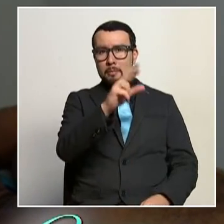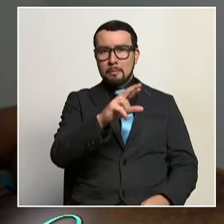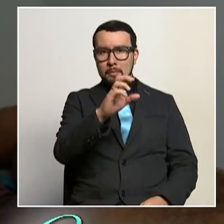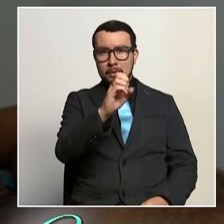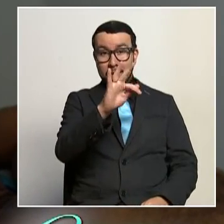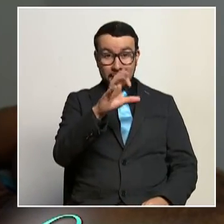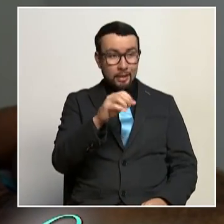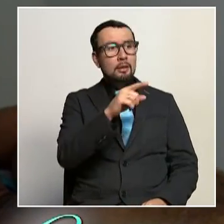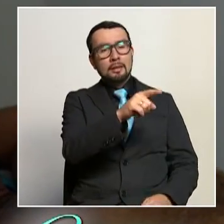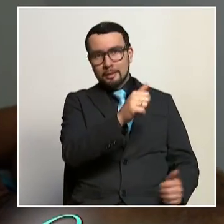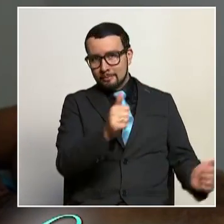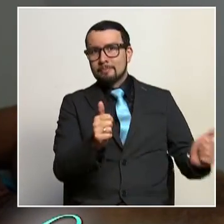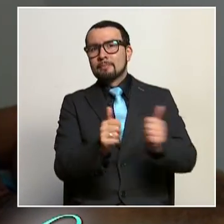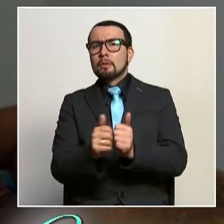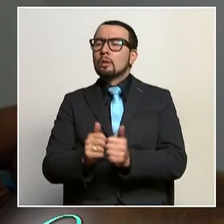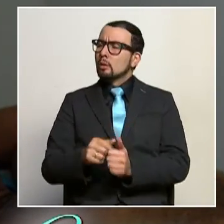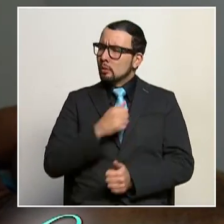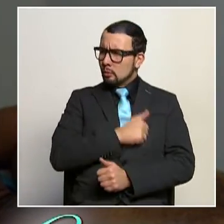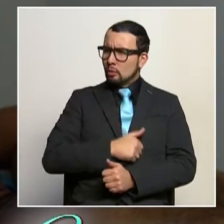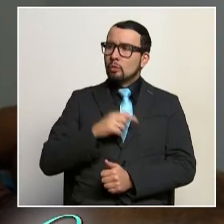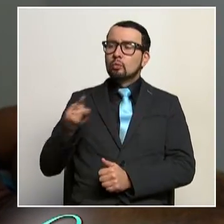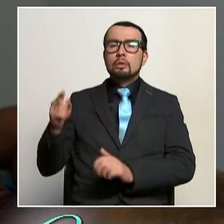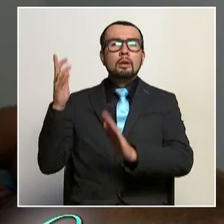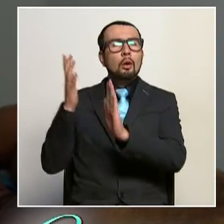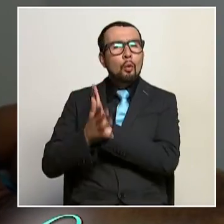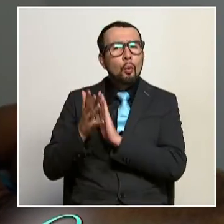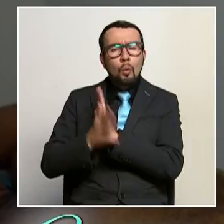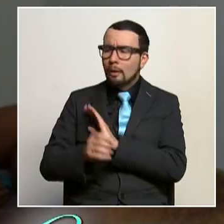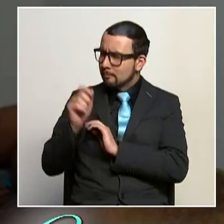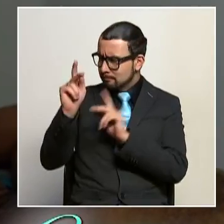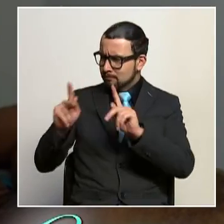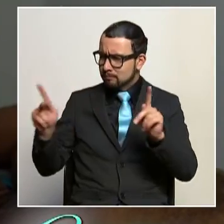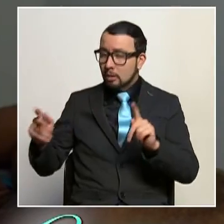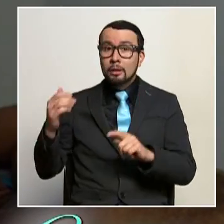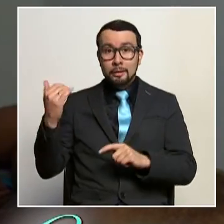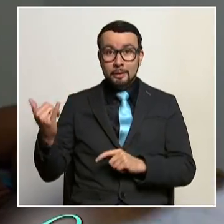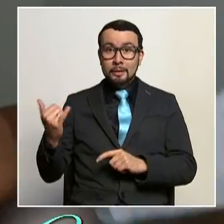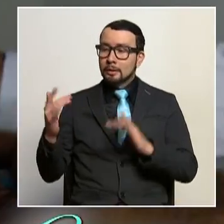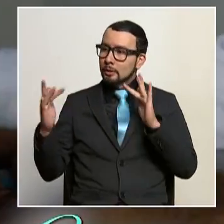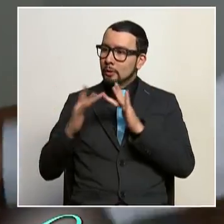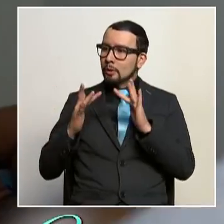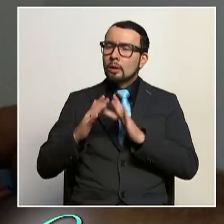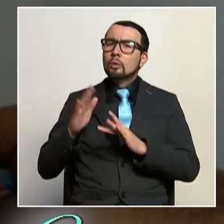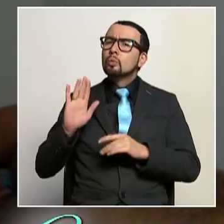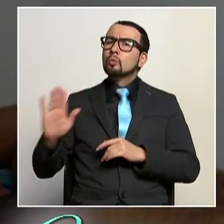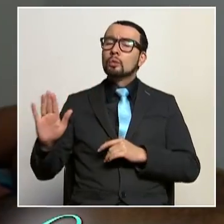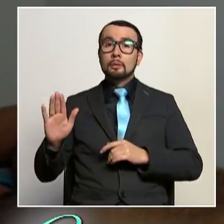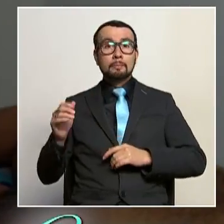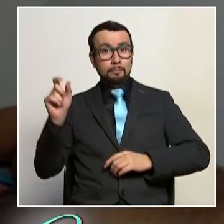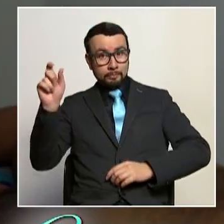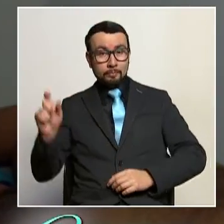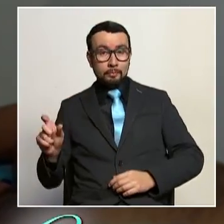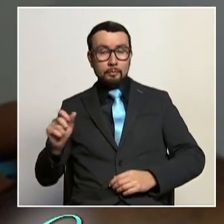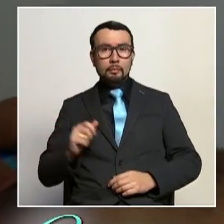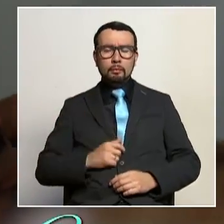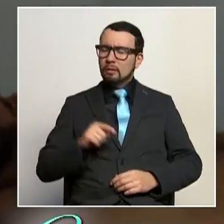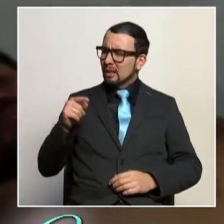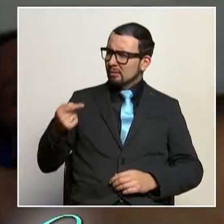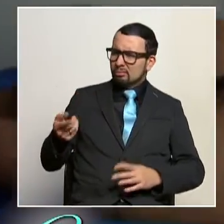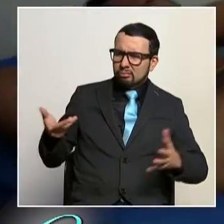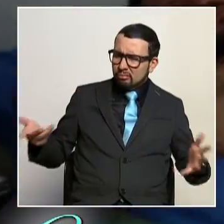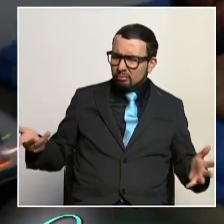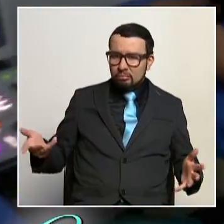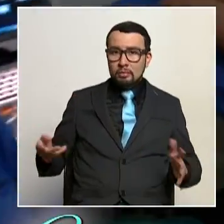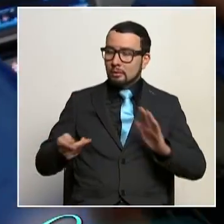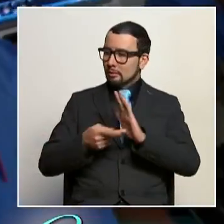diagnóstico y yo quiero que le contemos a los televidentes, doctor Mauricio, ahora desde su consultorio con el ecógrafo, ¿en qué consiste este